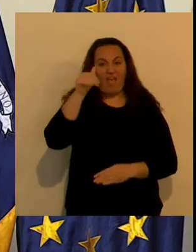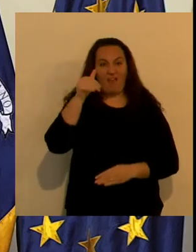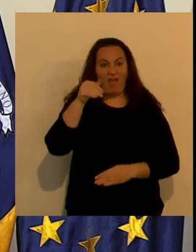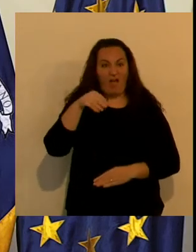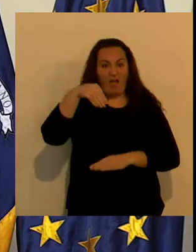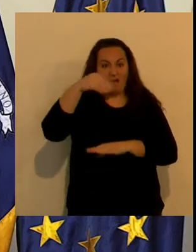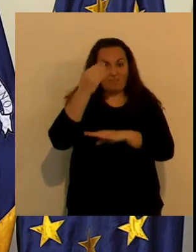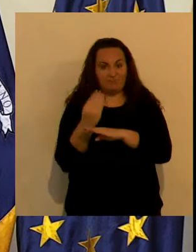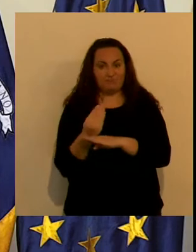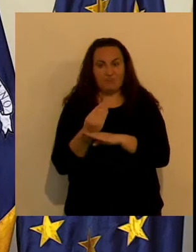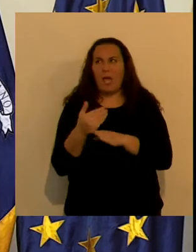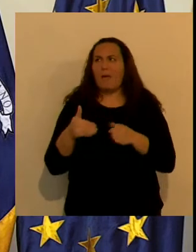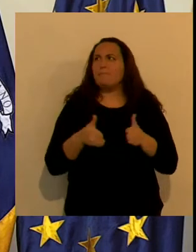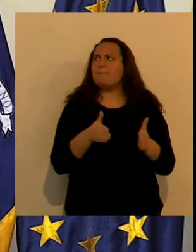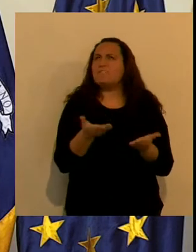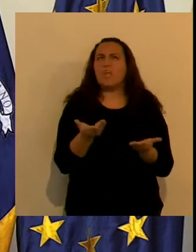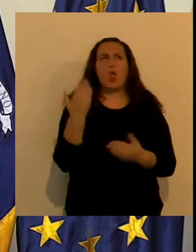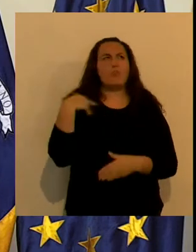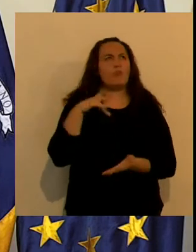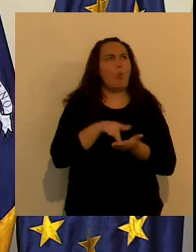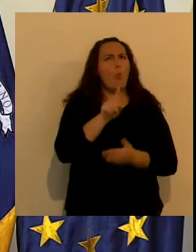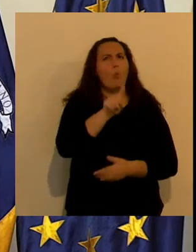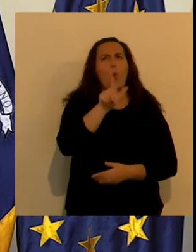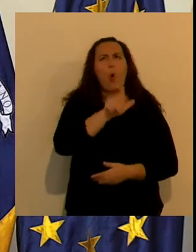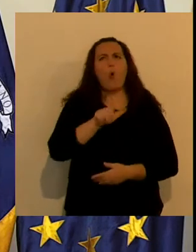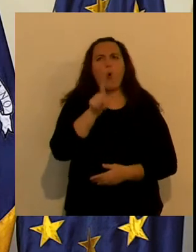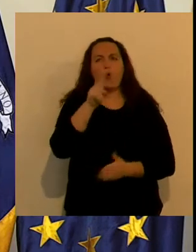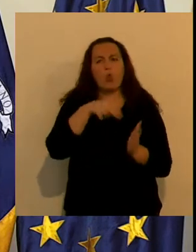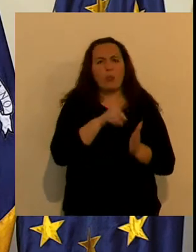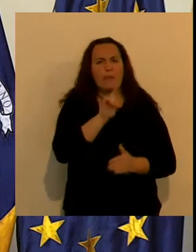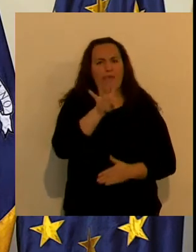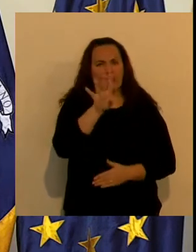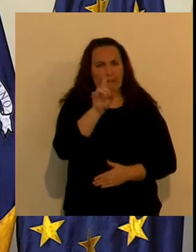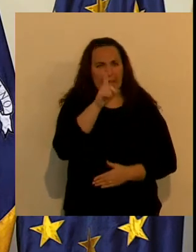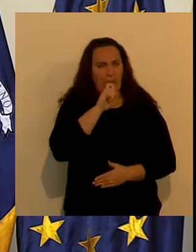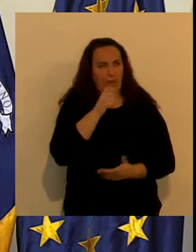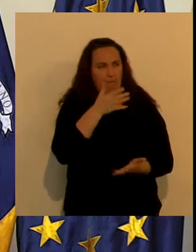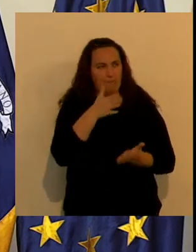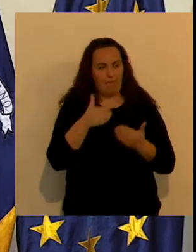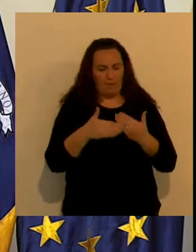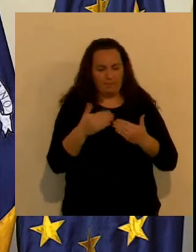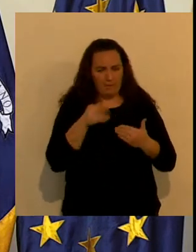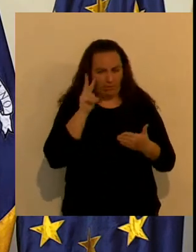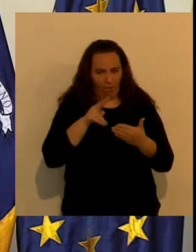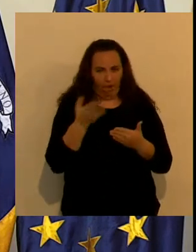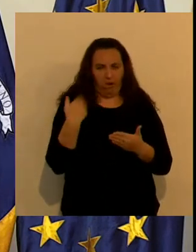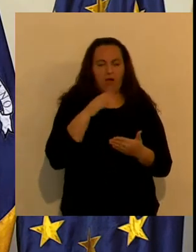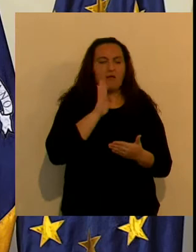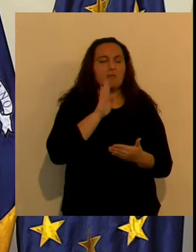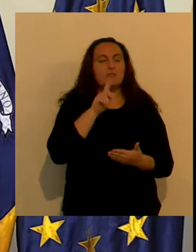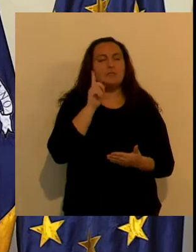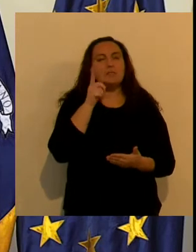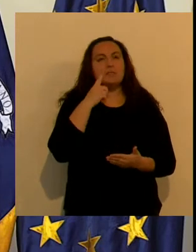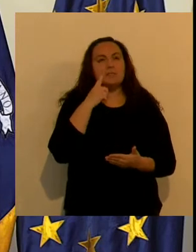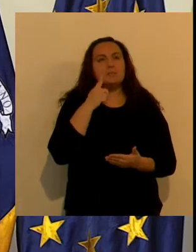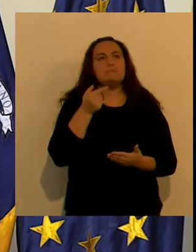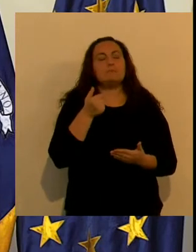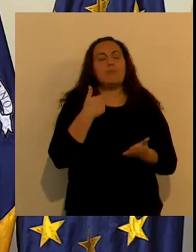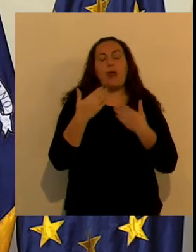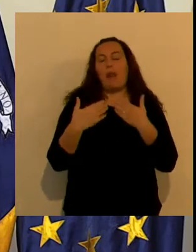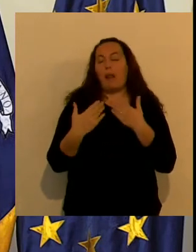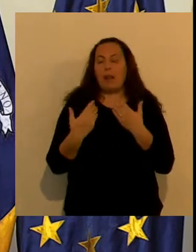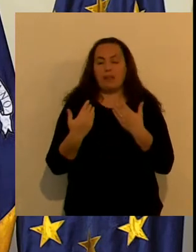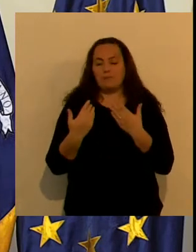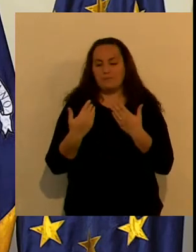de, creo recordar, el 1 de julio del 2015, estaba viendo antes en la prensa, y de una conversación